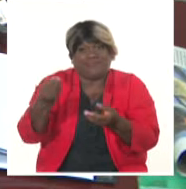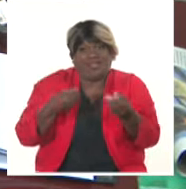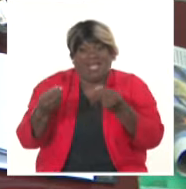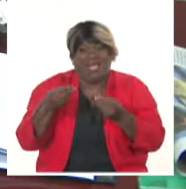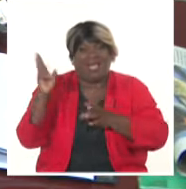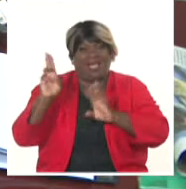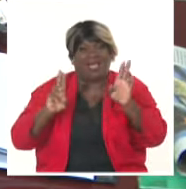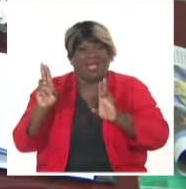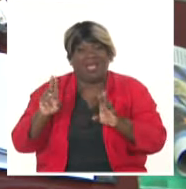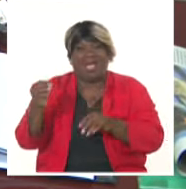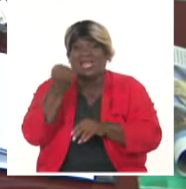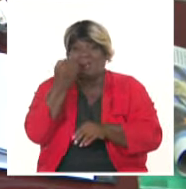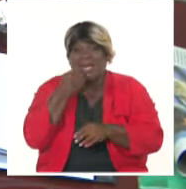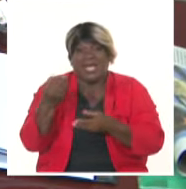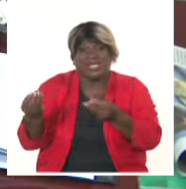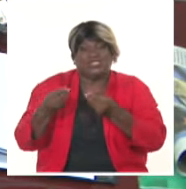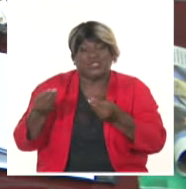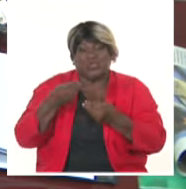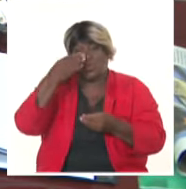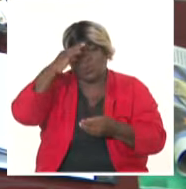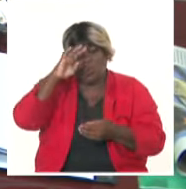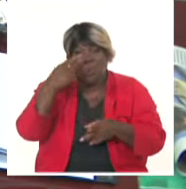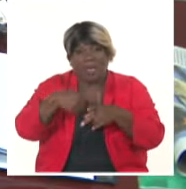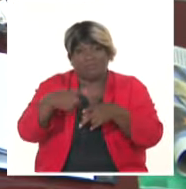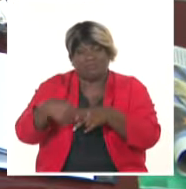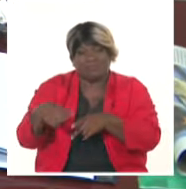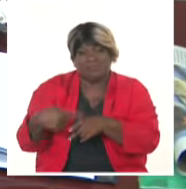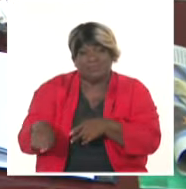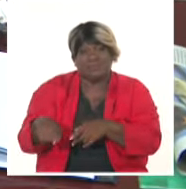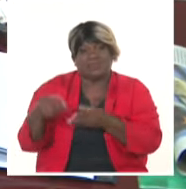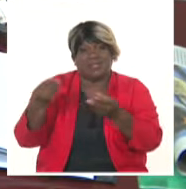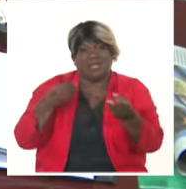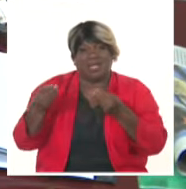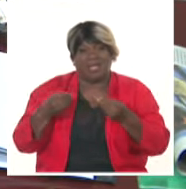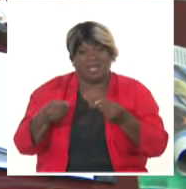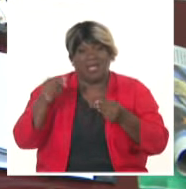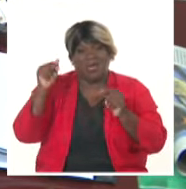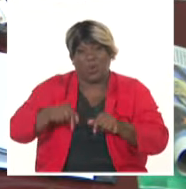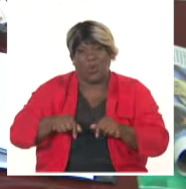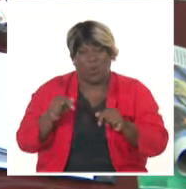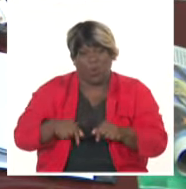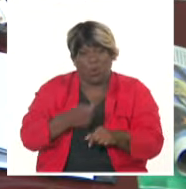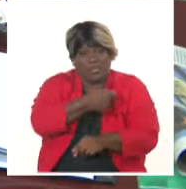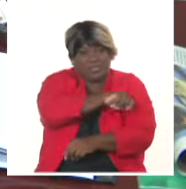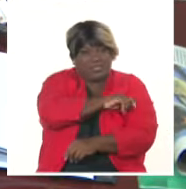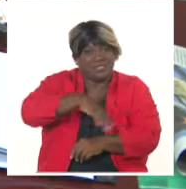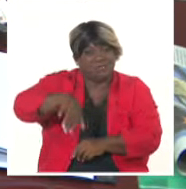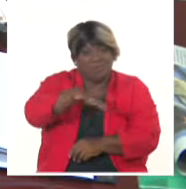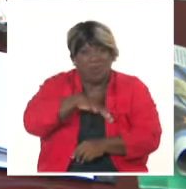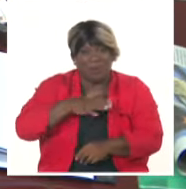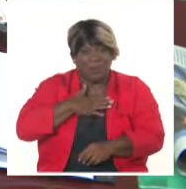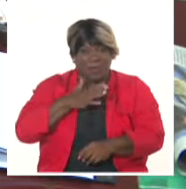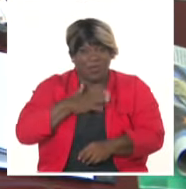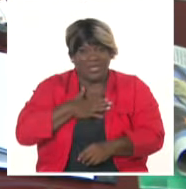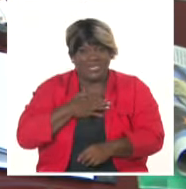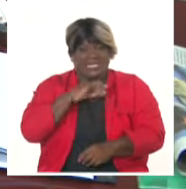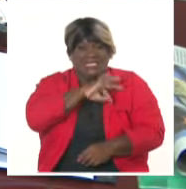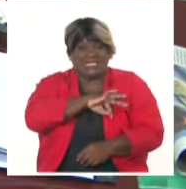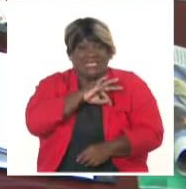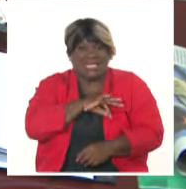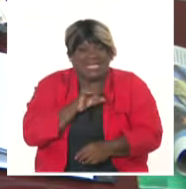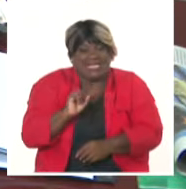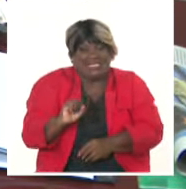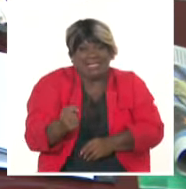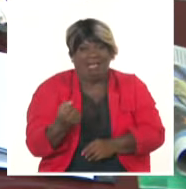de alimentos, insumos y materias primas a nuestro país. Hoy nuestro pueblo siente el rigor de la falta